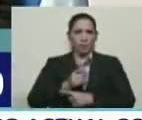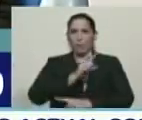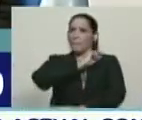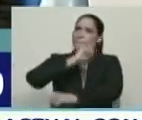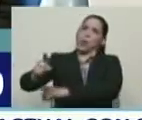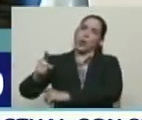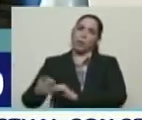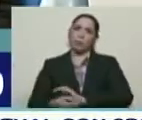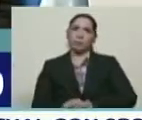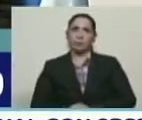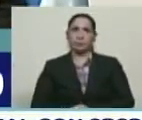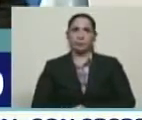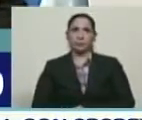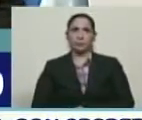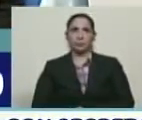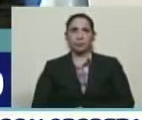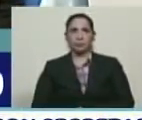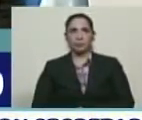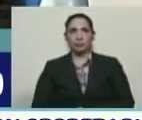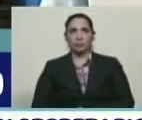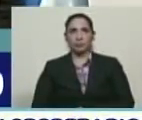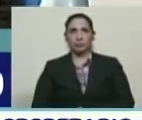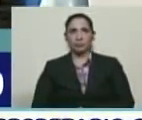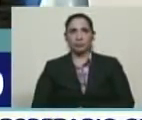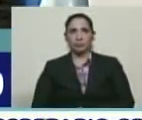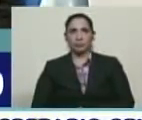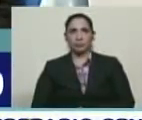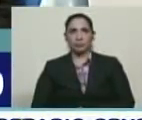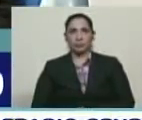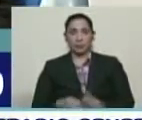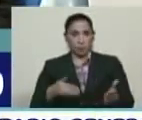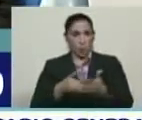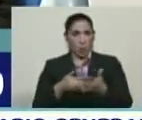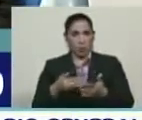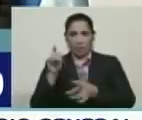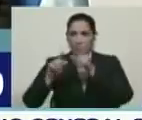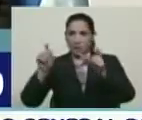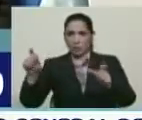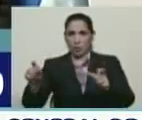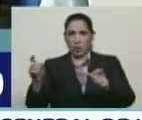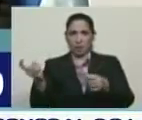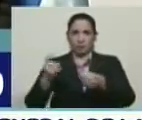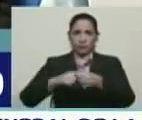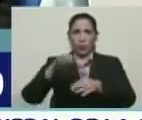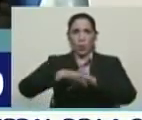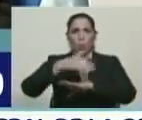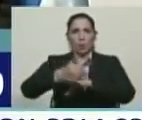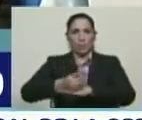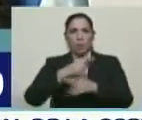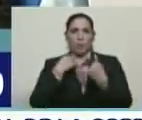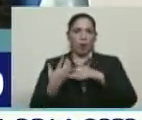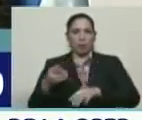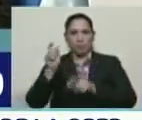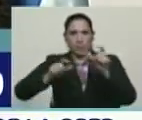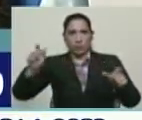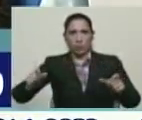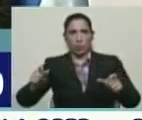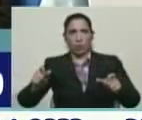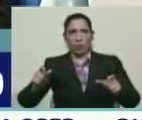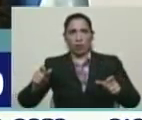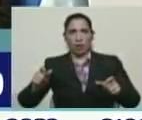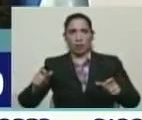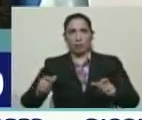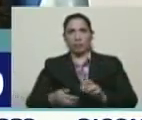cometer estos delitos, debe saber que contra él pesará todo el peso de la ley. Igualmente quiero